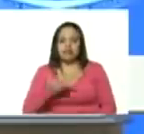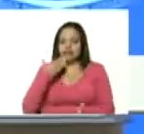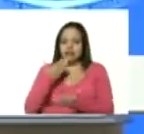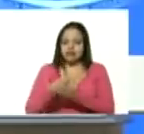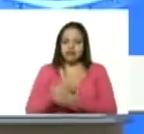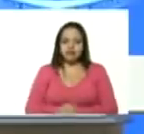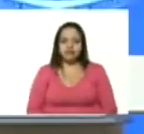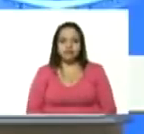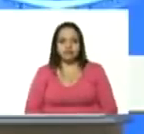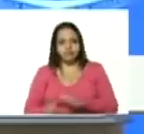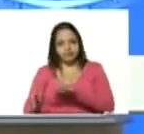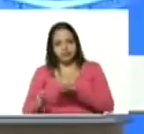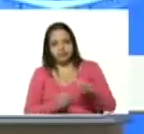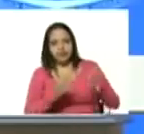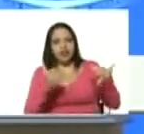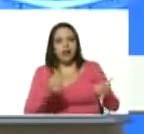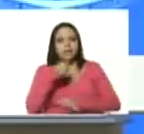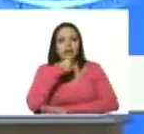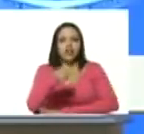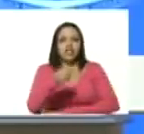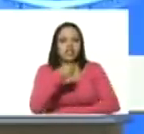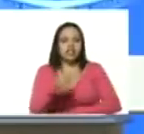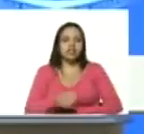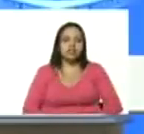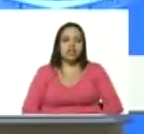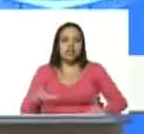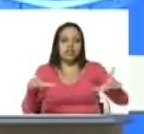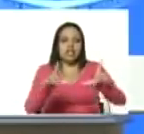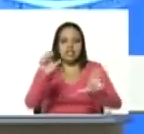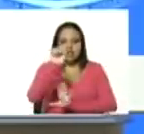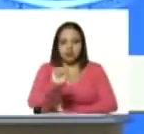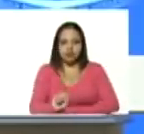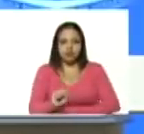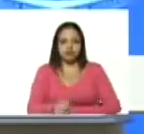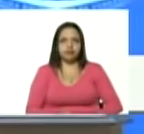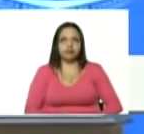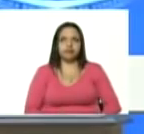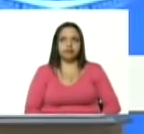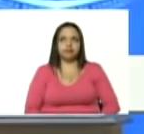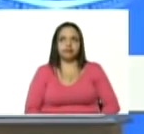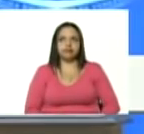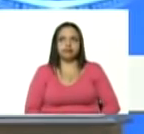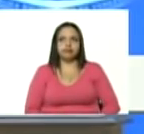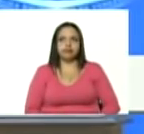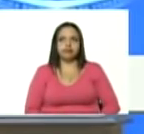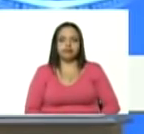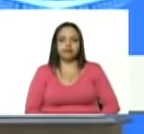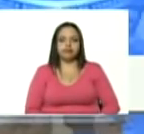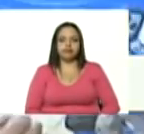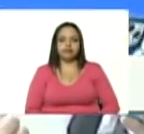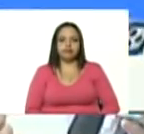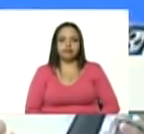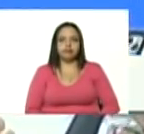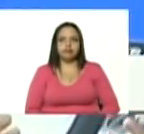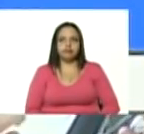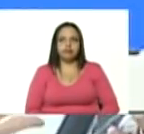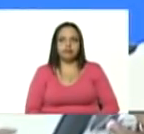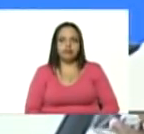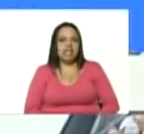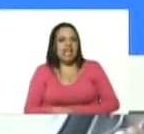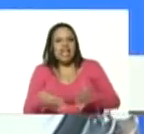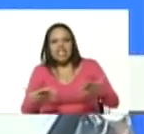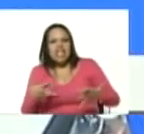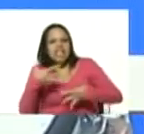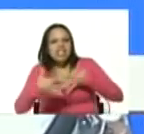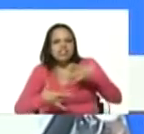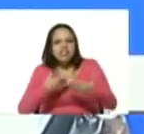Gracias. Madeleine García, por Telesur. Hola, ¿cómo estás? Bien, ¿tú? ¿Qué acciones harán luego